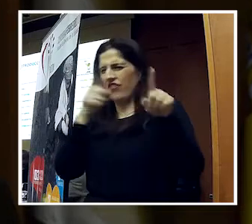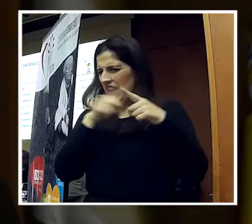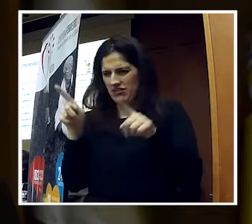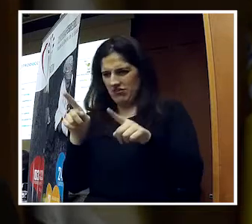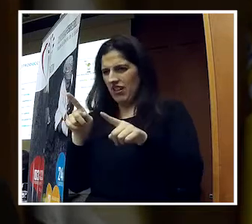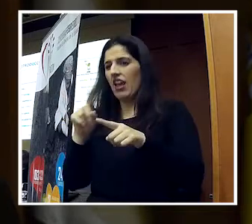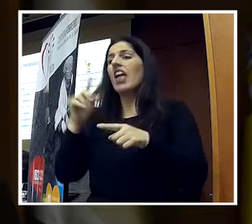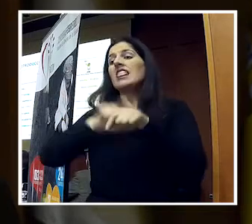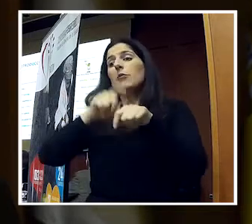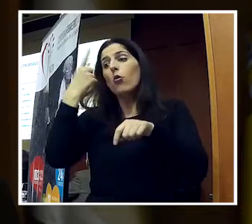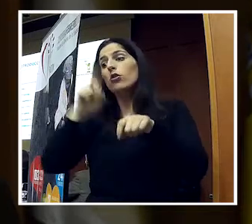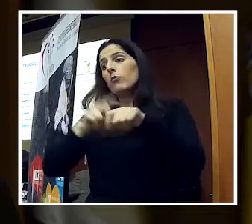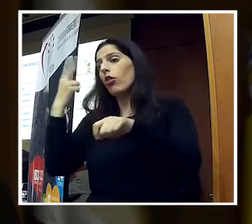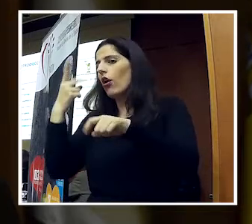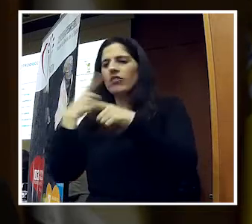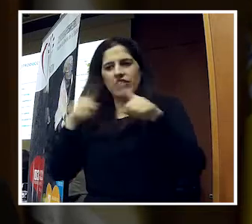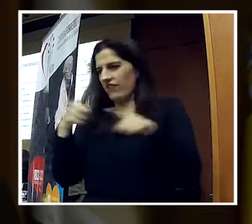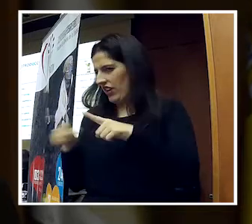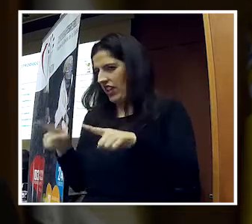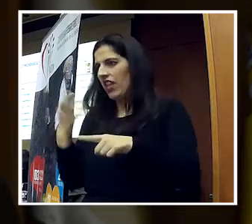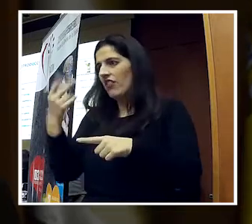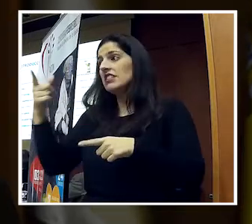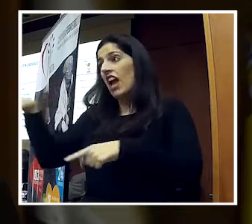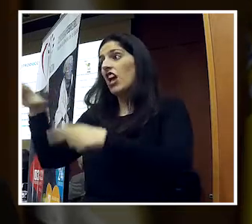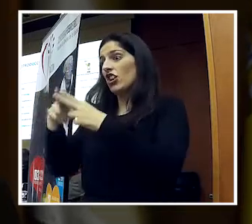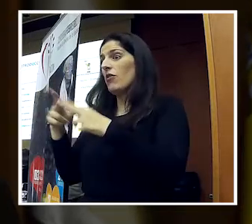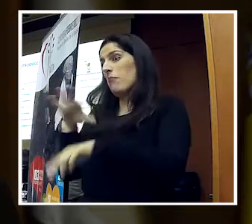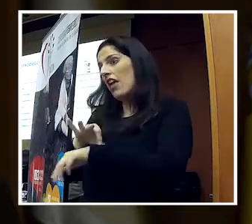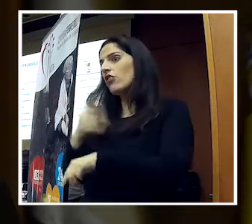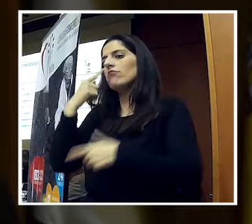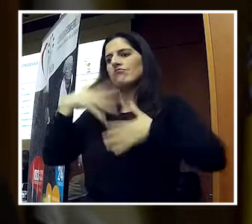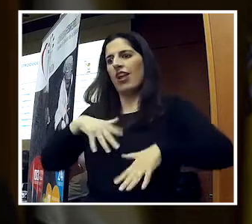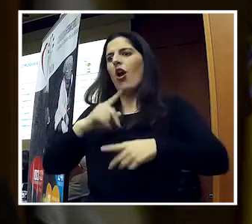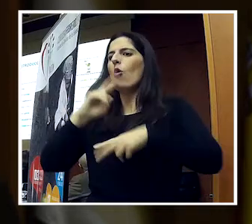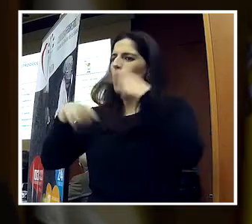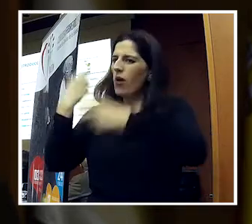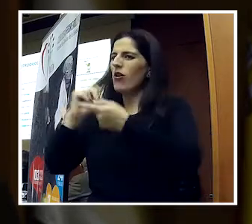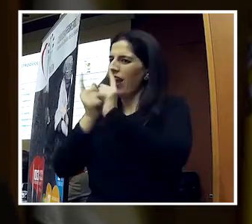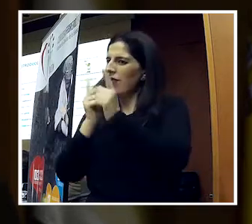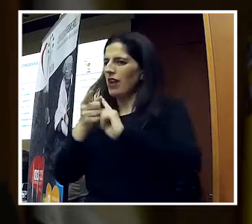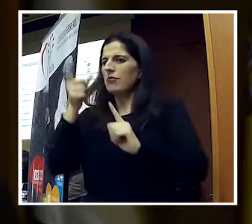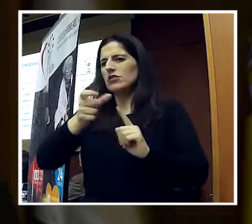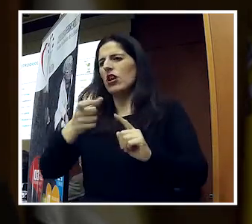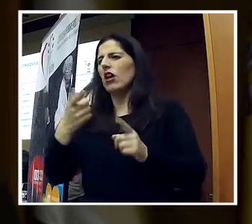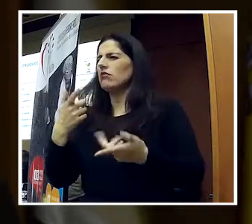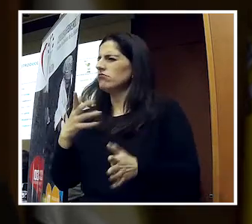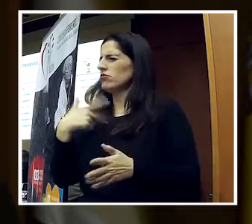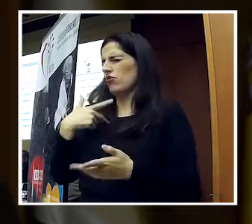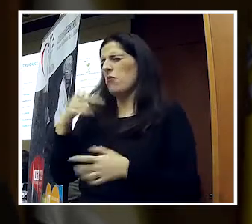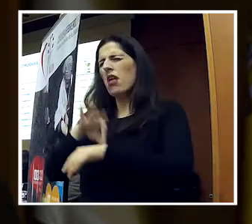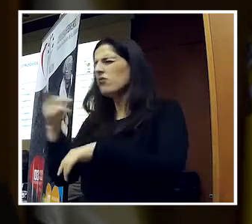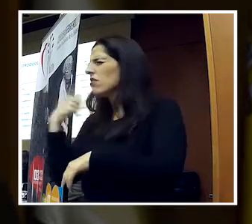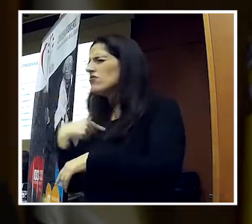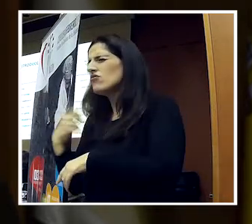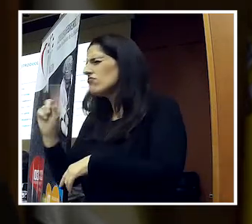hay que decirlo y lo tienen que reconocer los profesionales, también los pacientes, y muchas veces son los propios pacientes los que nos dicen pues tal sanitario